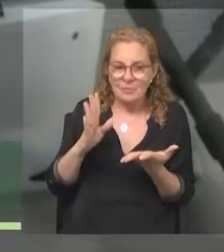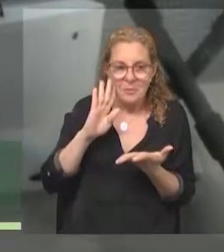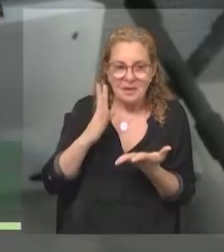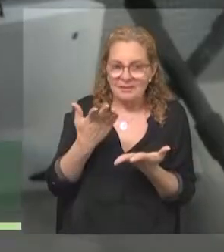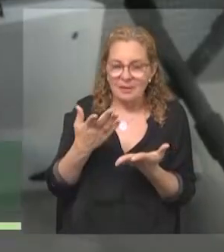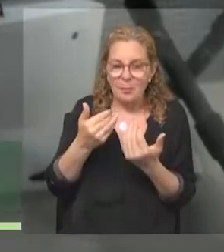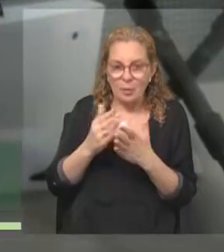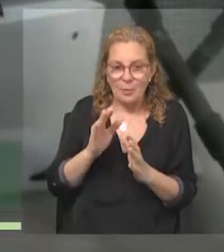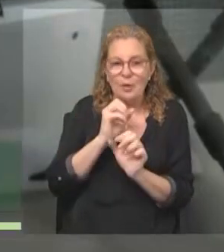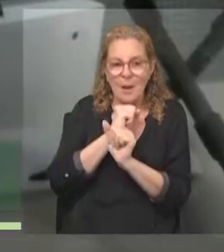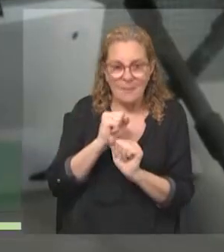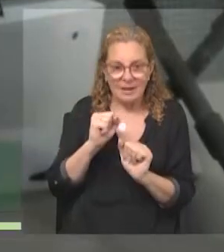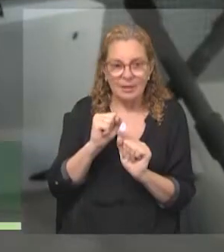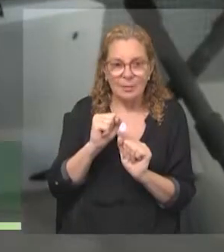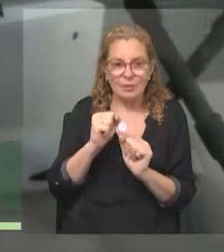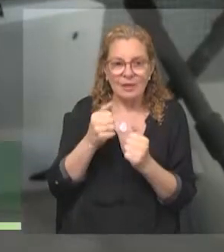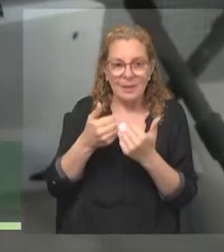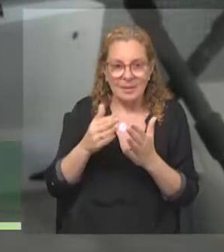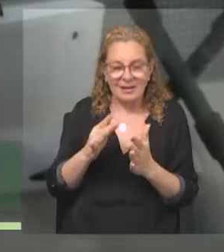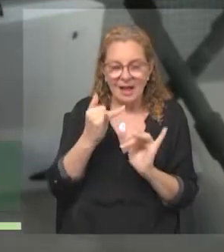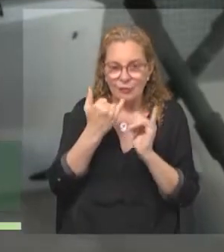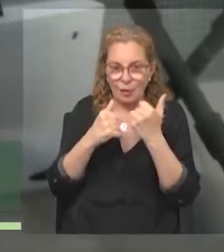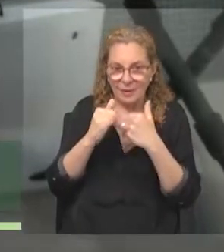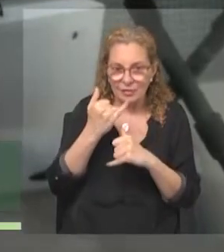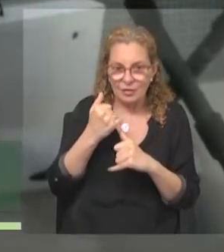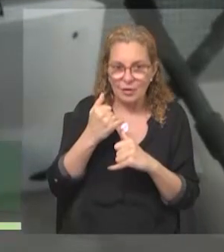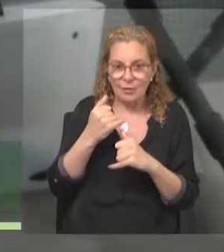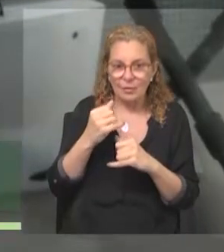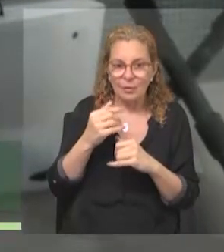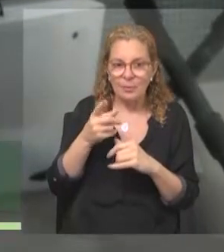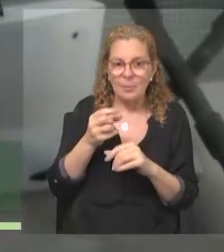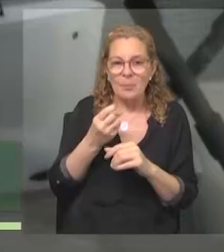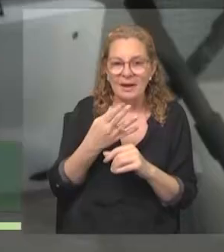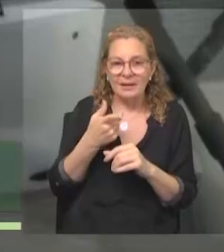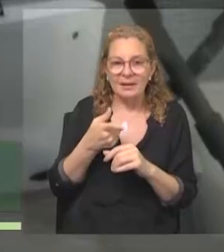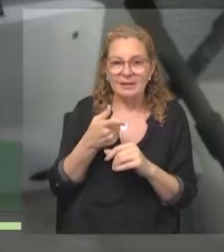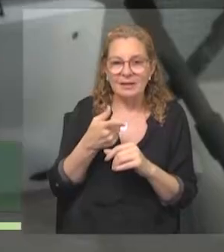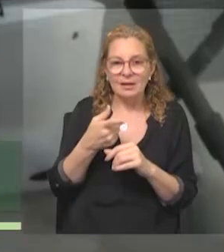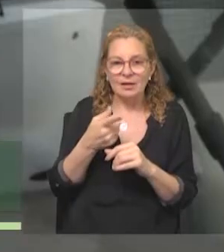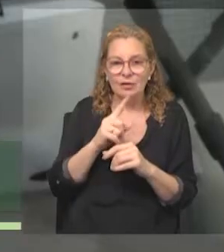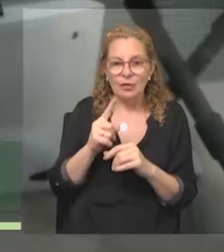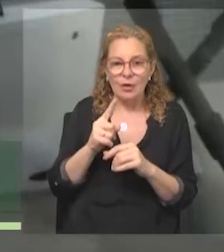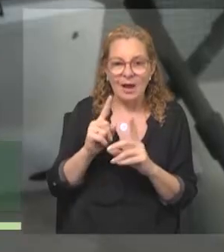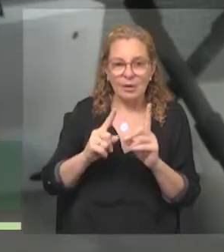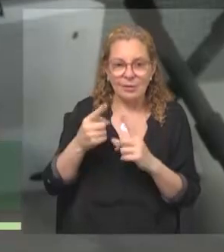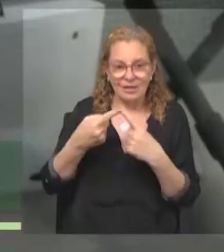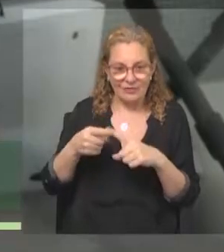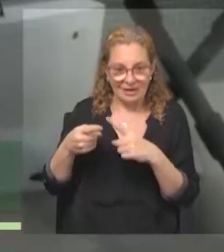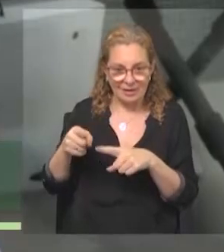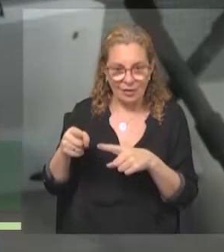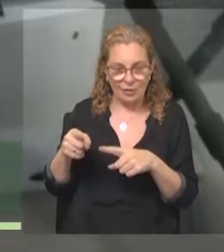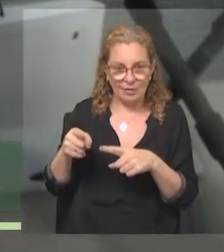poder empezar a a a a a dar la información eh suficiente como para que no pasen algunas de las cosas que están